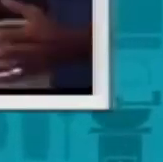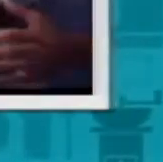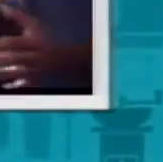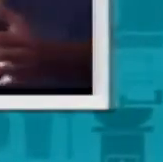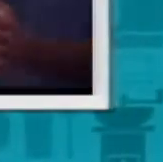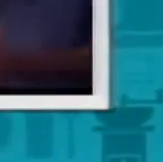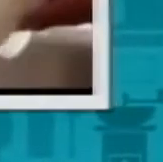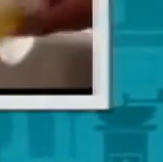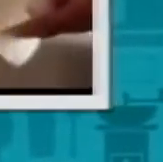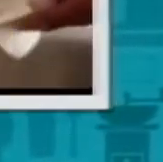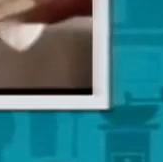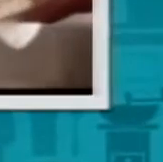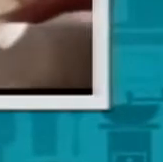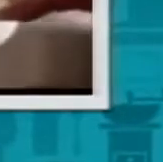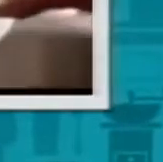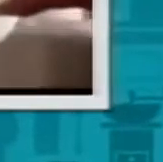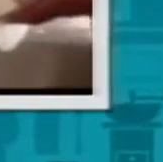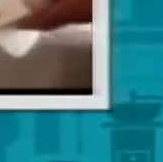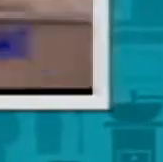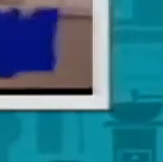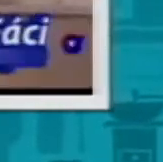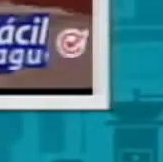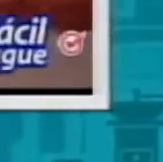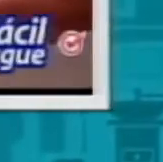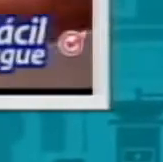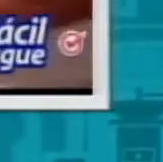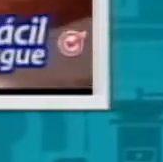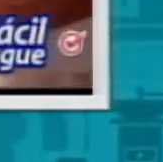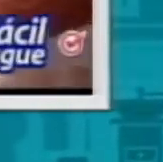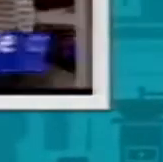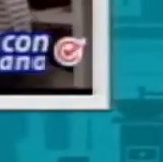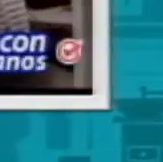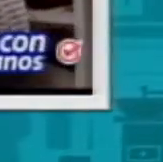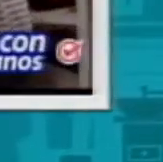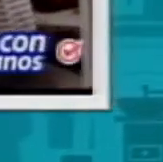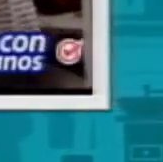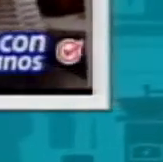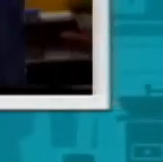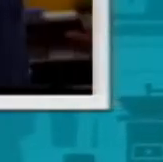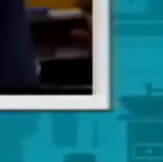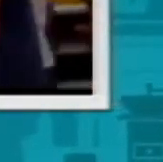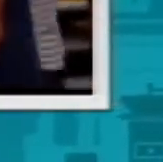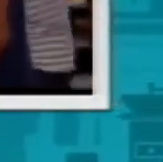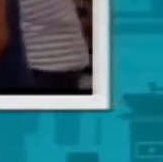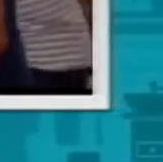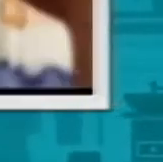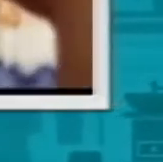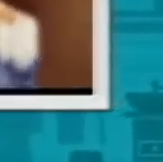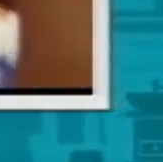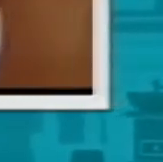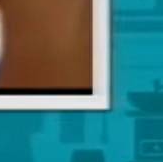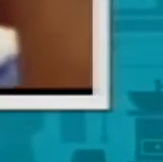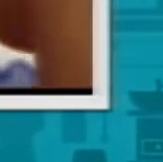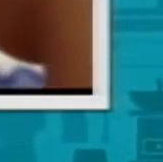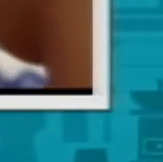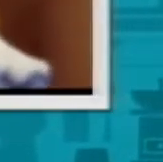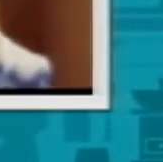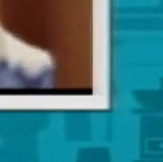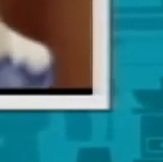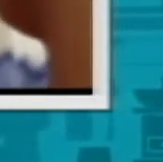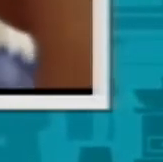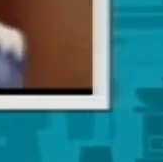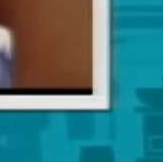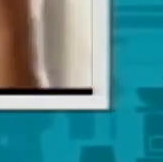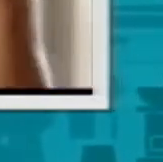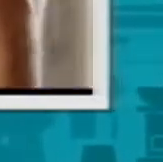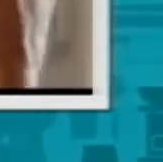crema lavavajilla, disuelve la grasa, enjuaga fácil y contiene glicerina, perfecta para tus manos. ¿Oíste, mija? Es